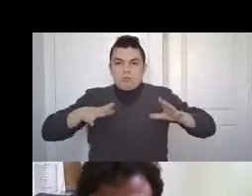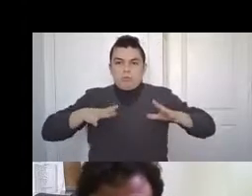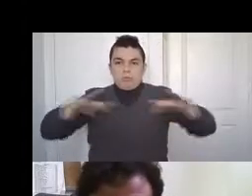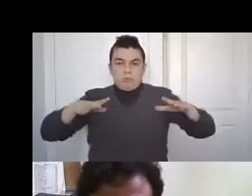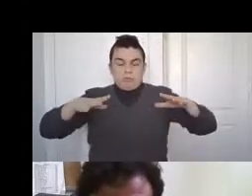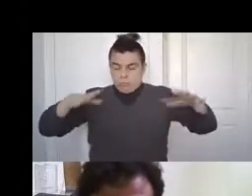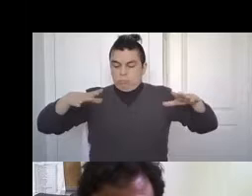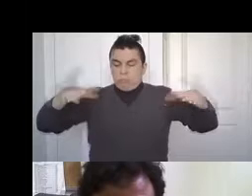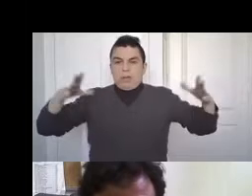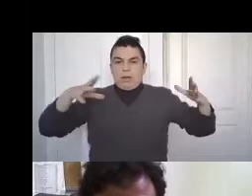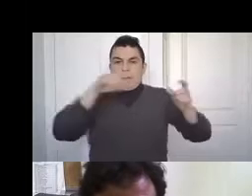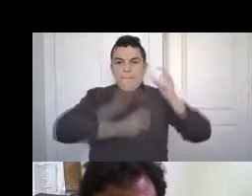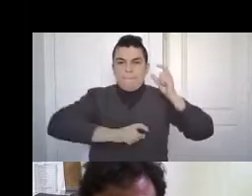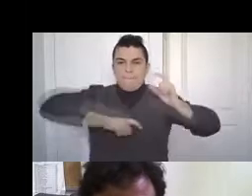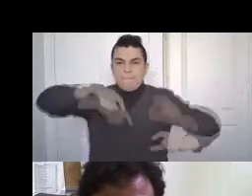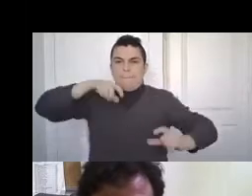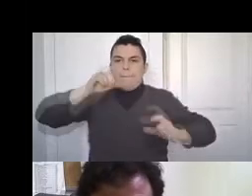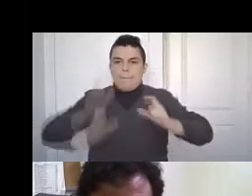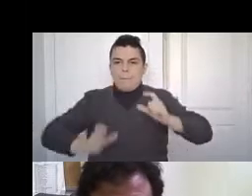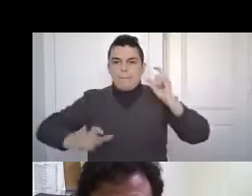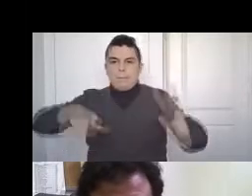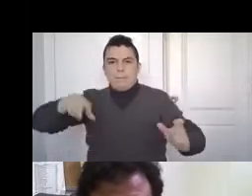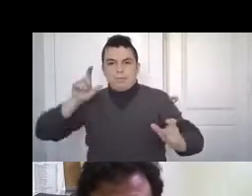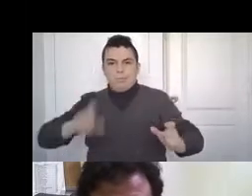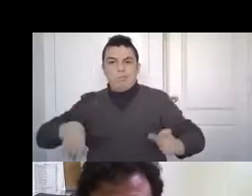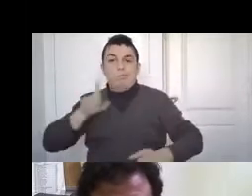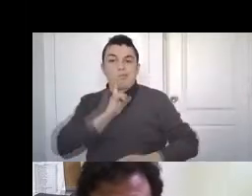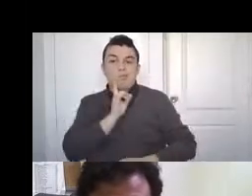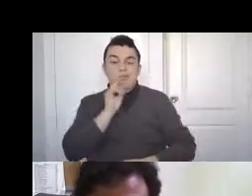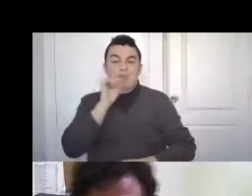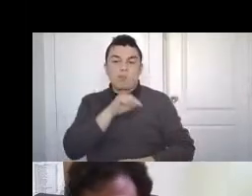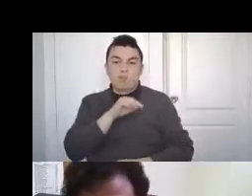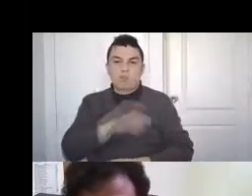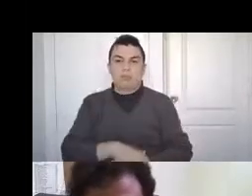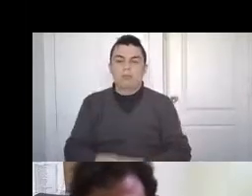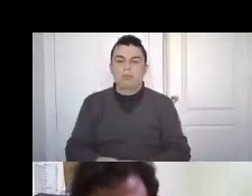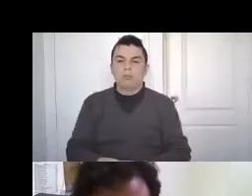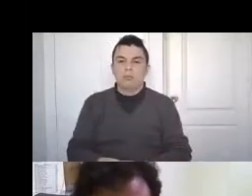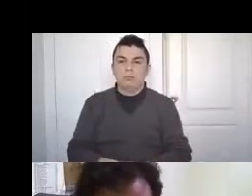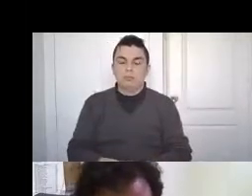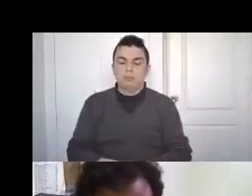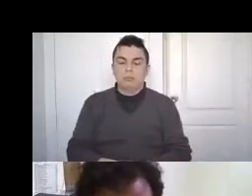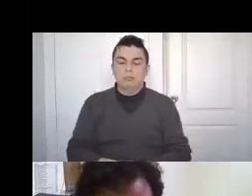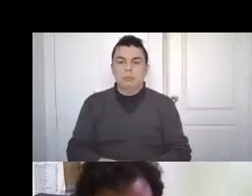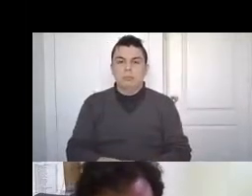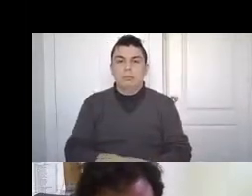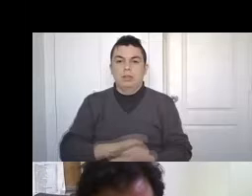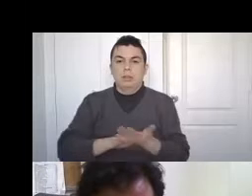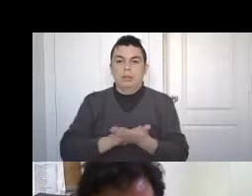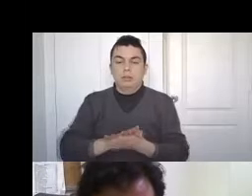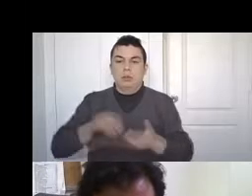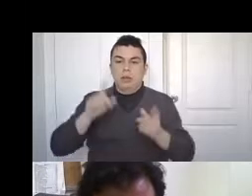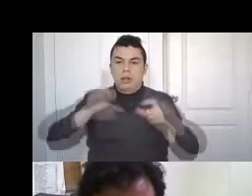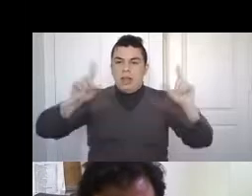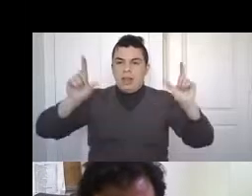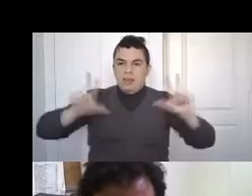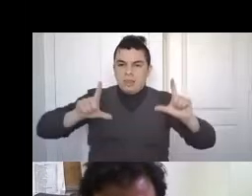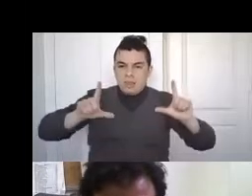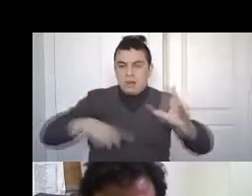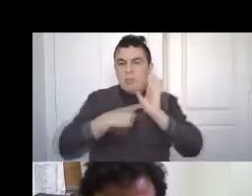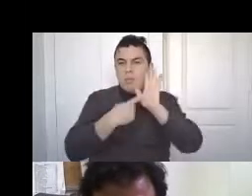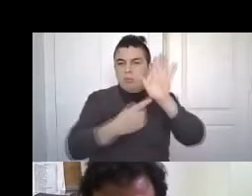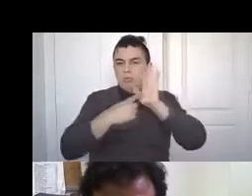¿cierto?, de esta infección. Y una de las grandes campañas, ¿cierto?, en ese tiempo